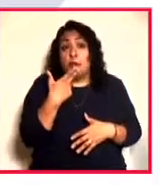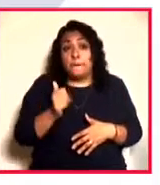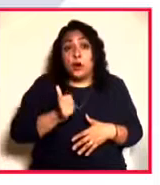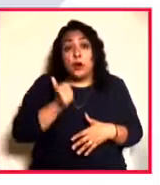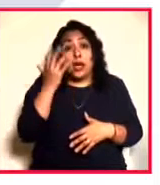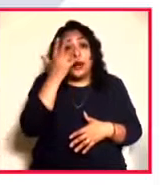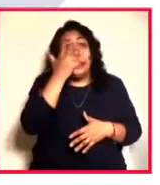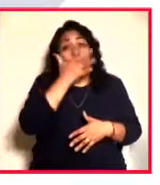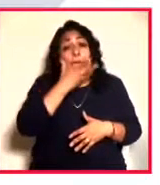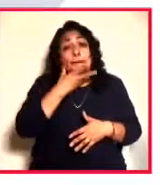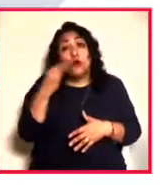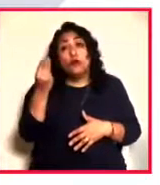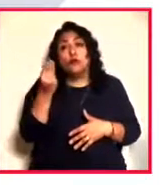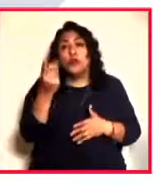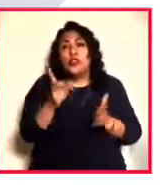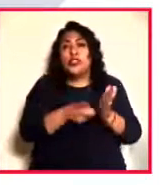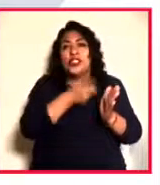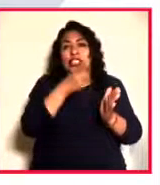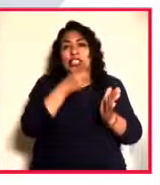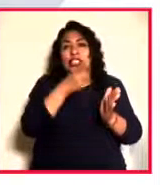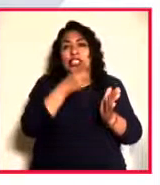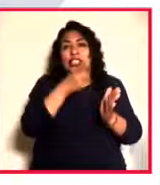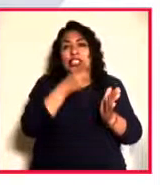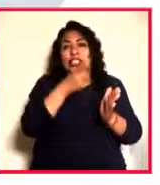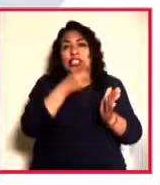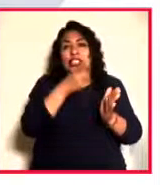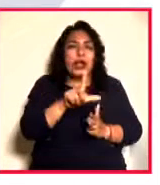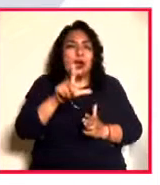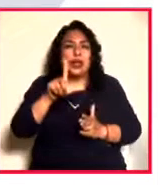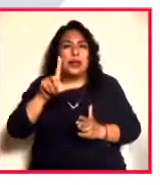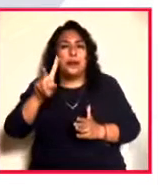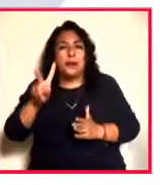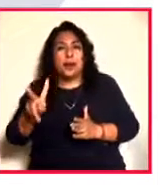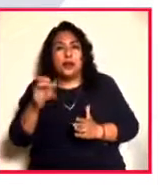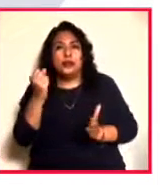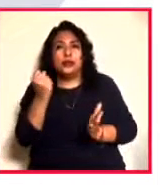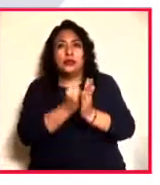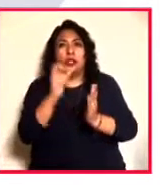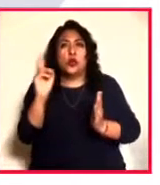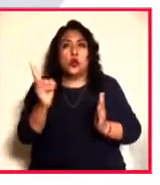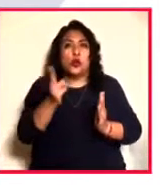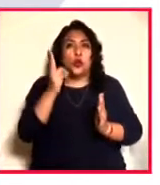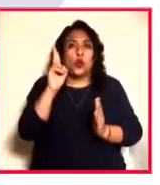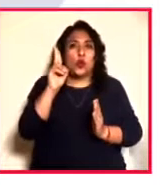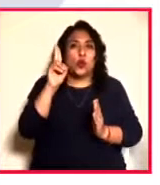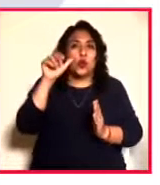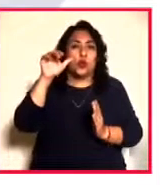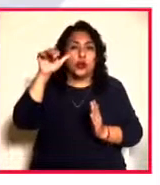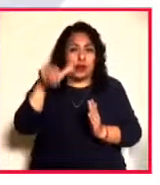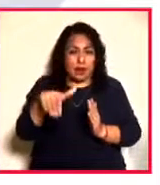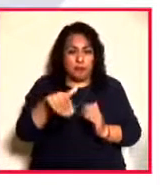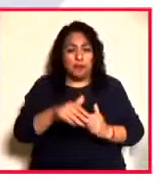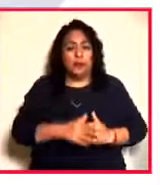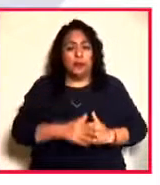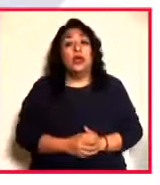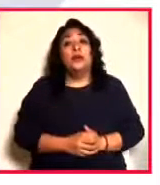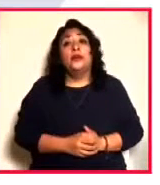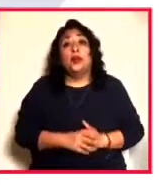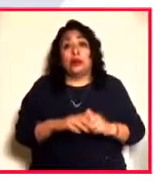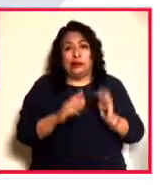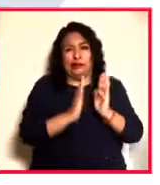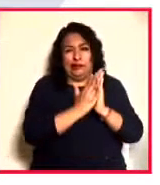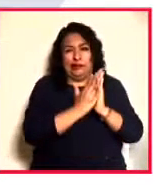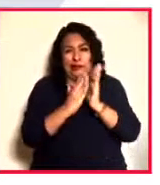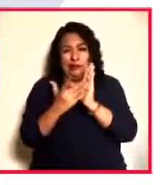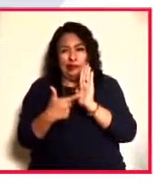hermoso diccionario López Velardeano con el sello de la Universidad Nacional Autónoma de México. Todas estas